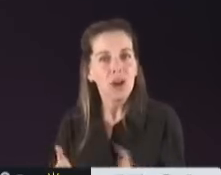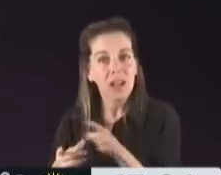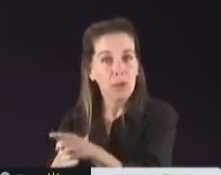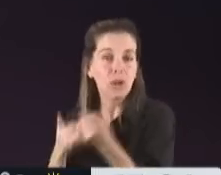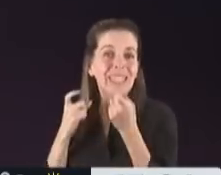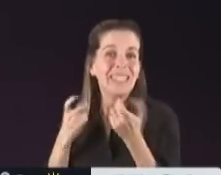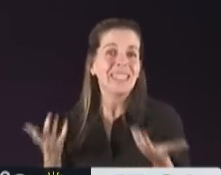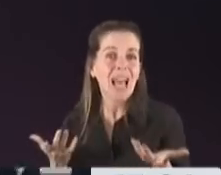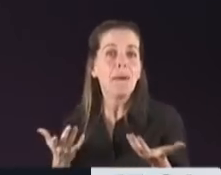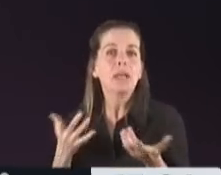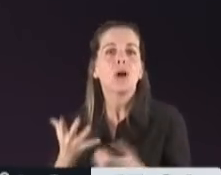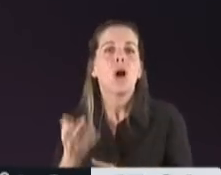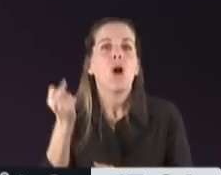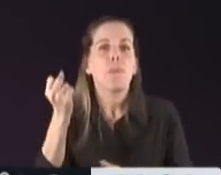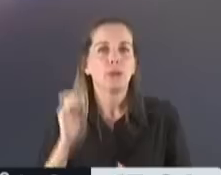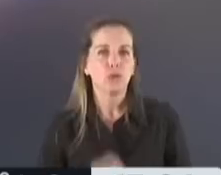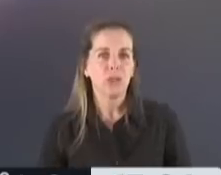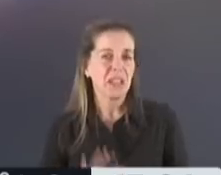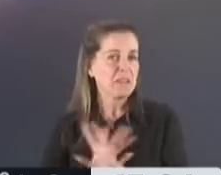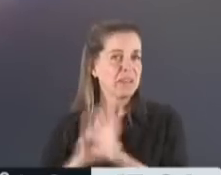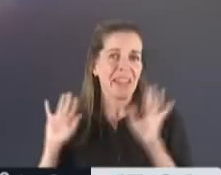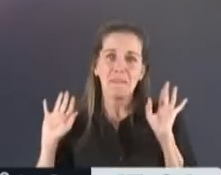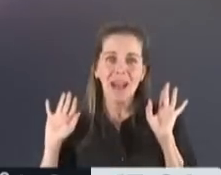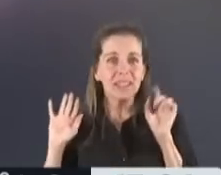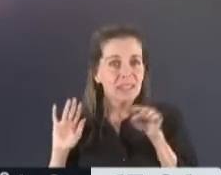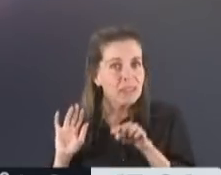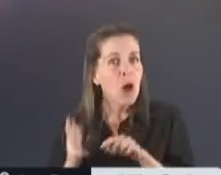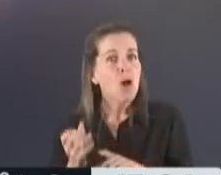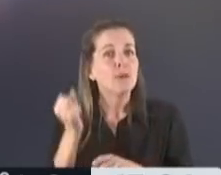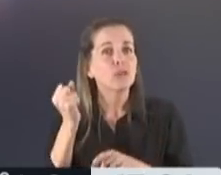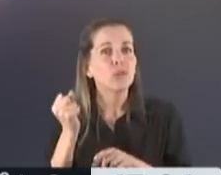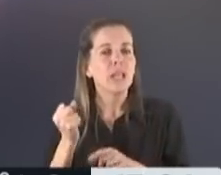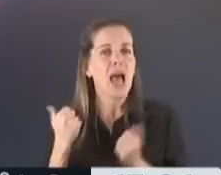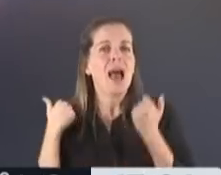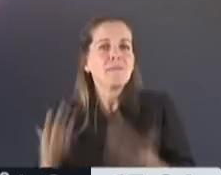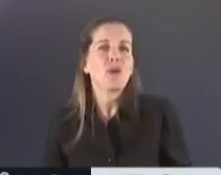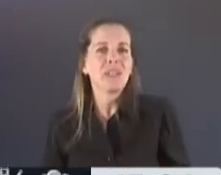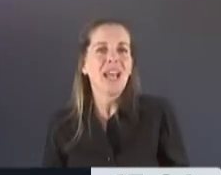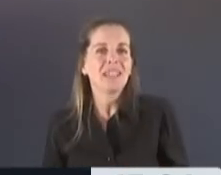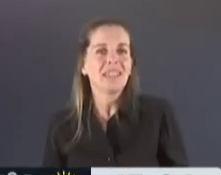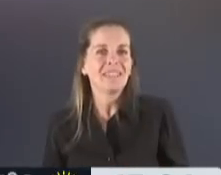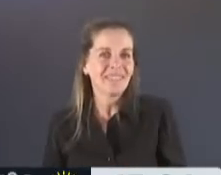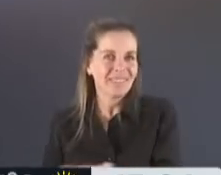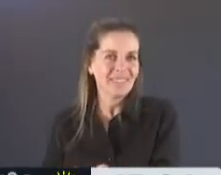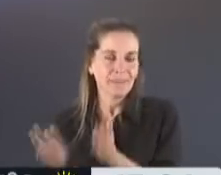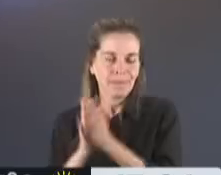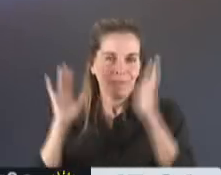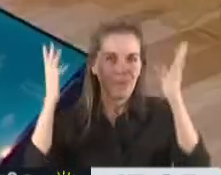la oportunidad. Exactamente. Solamente eso. Tuviste la oportunidad y mira todo lo que hiciste.